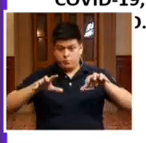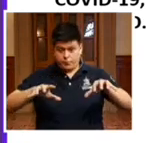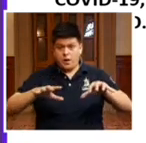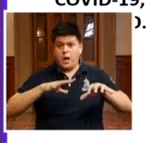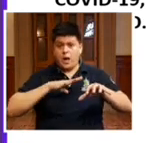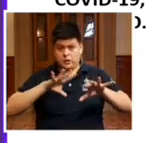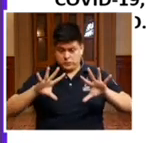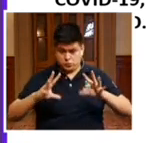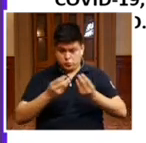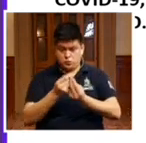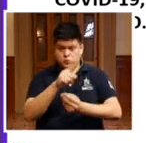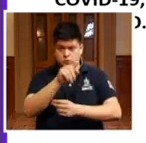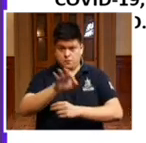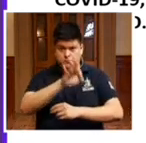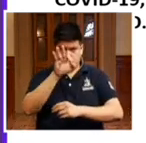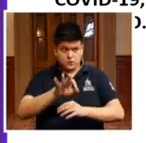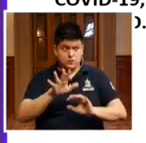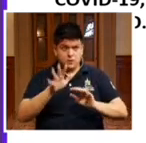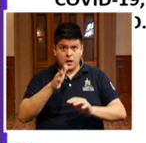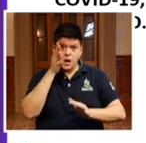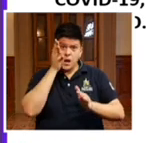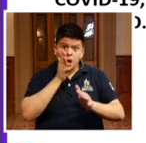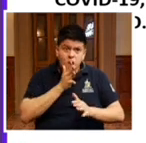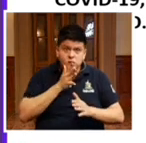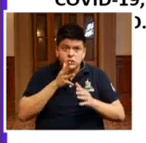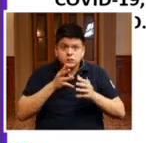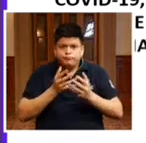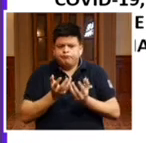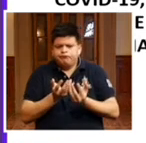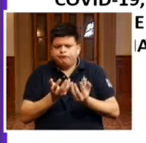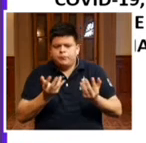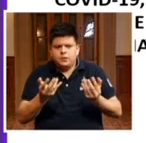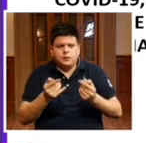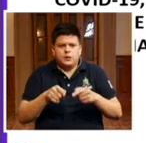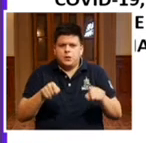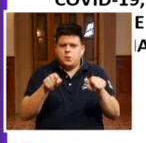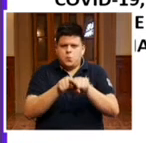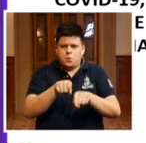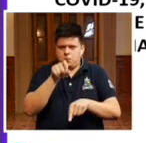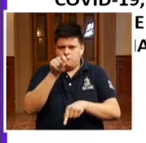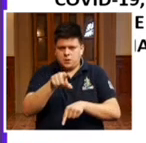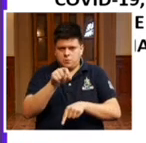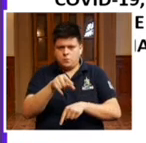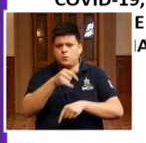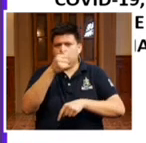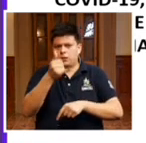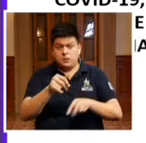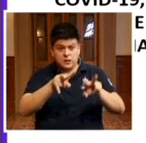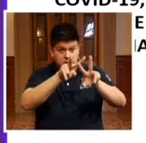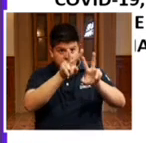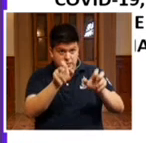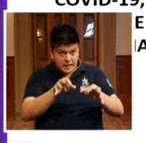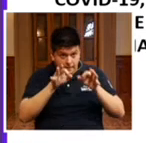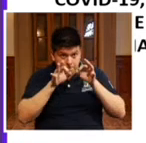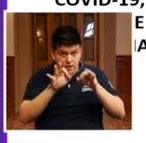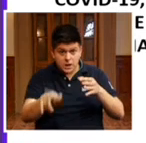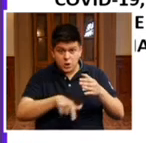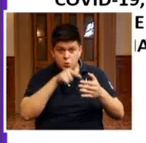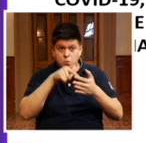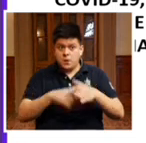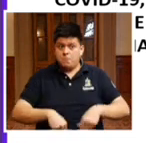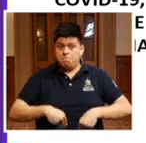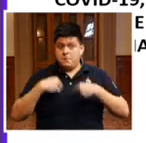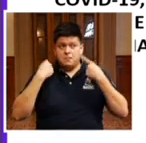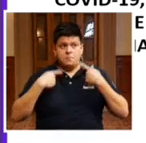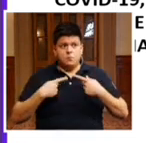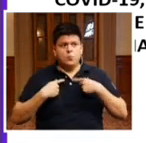muy, pues bastante cerca, ya bastante similares. Y respecto al lugar de residencia